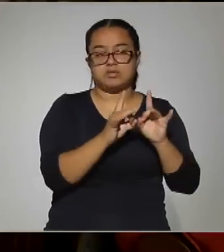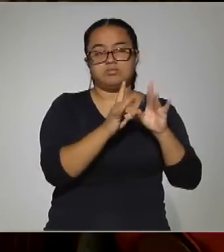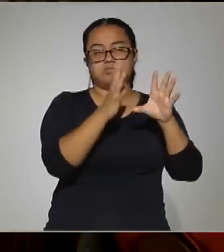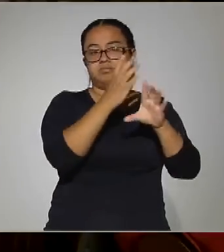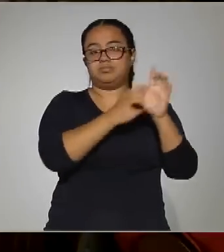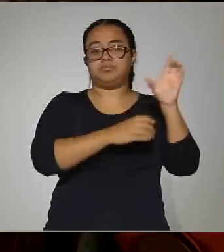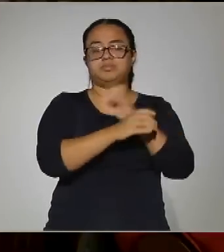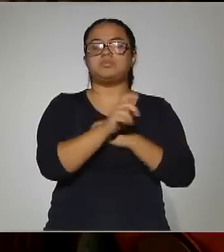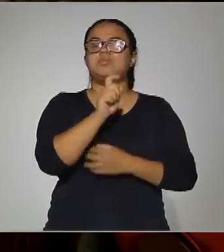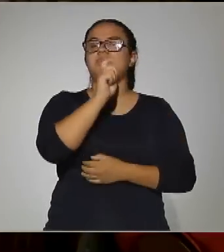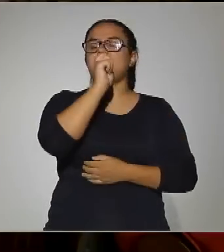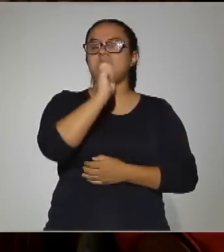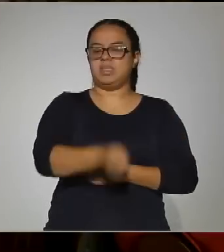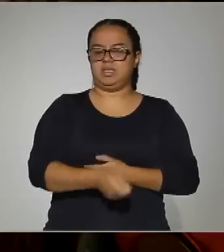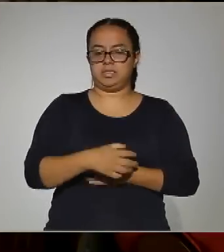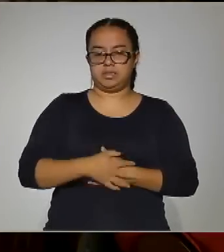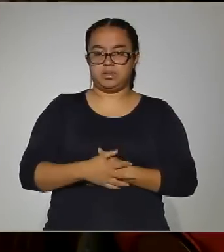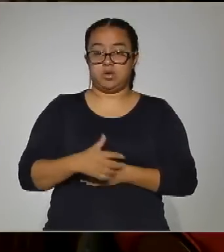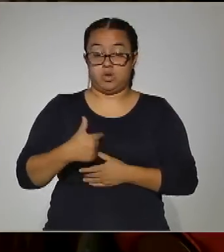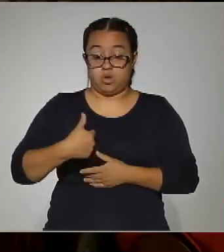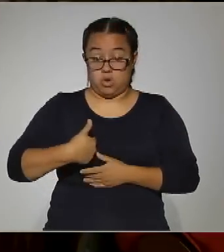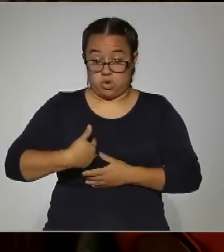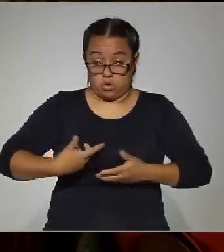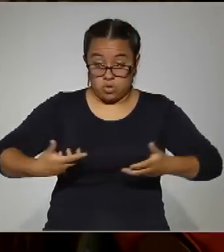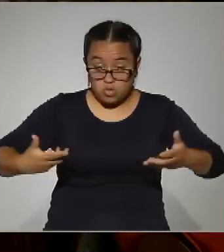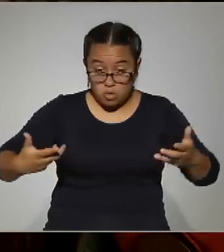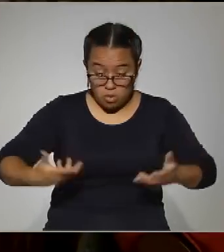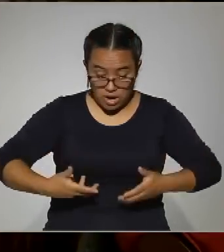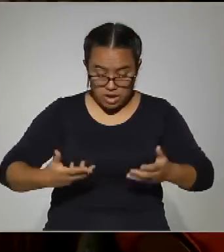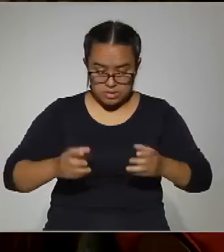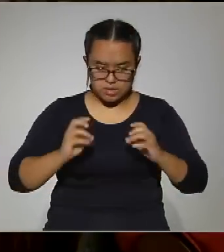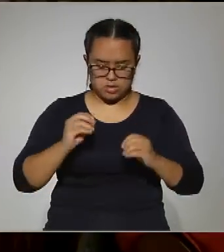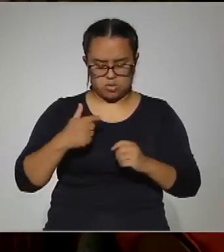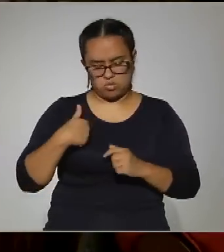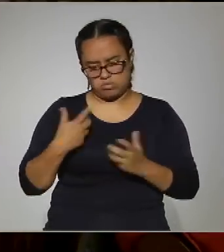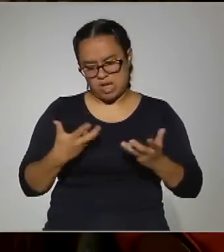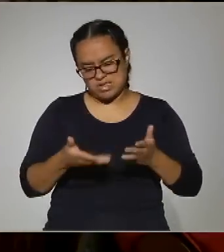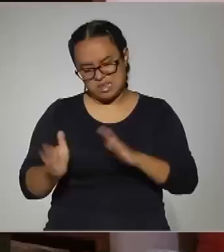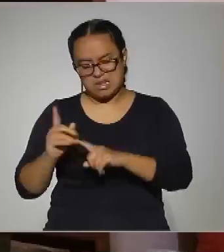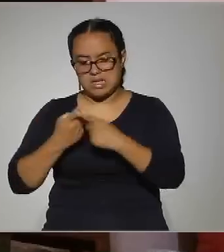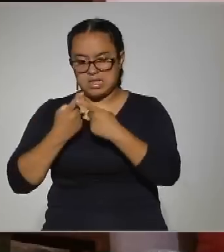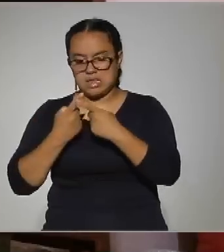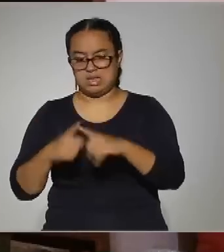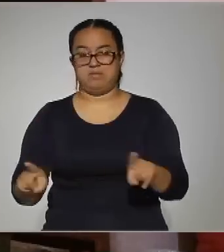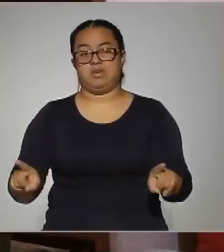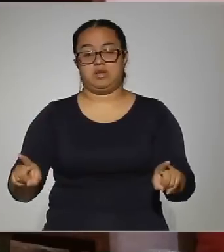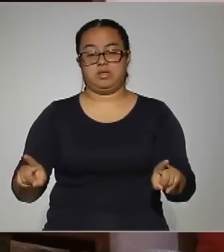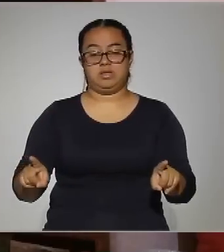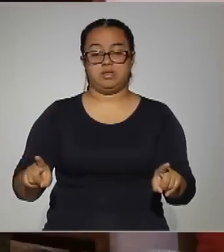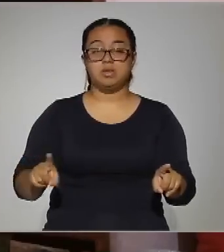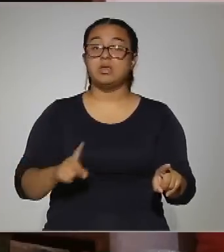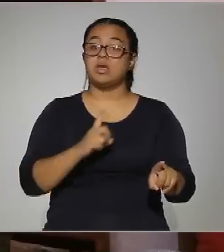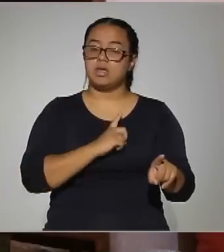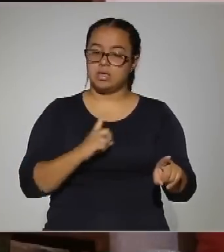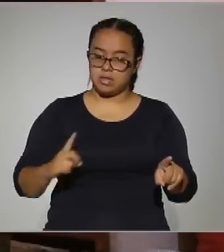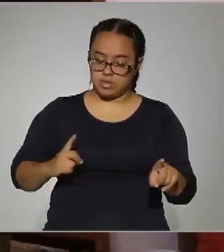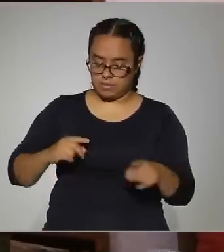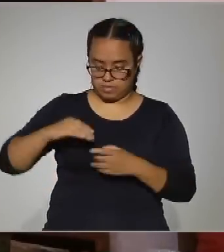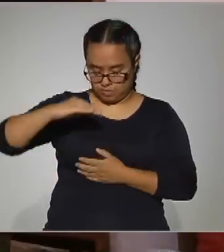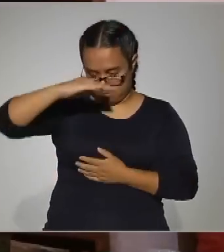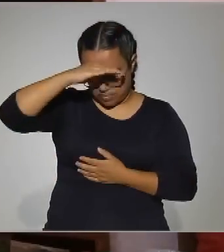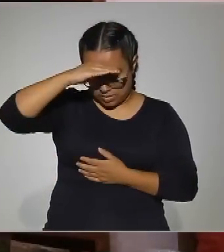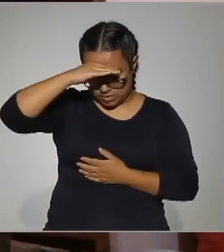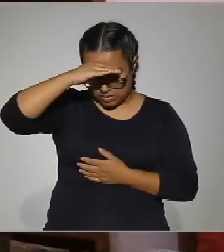decir, ya implica un hacer o un posicionarse de otra manera ante lo que aconteció y empezar a ver si es